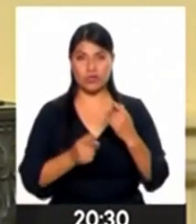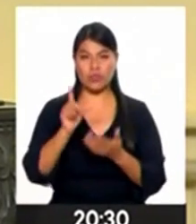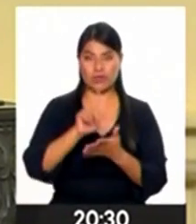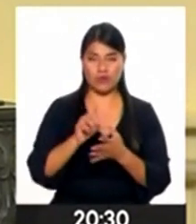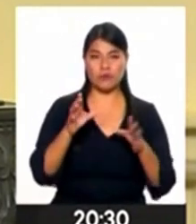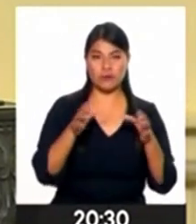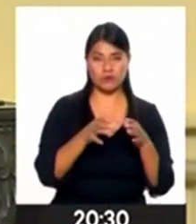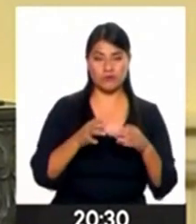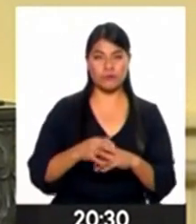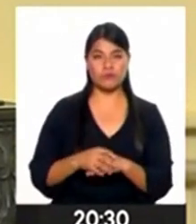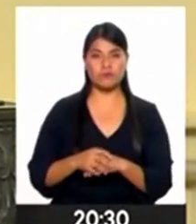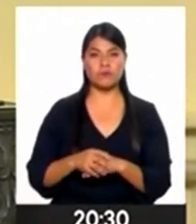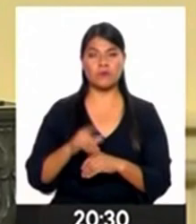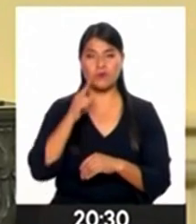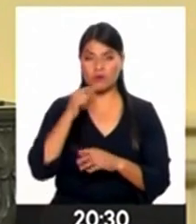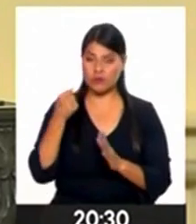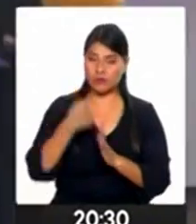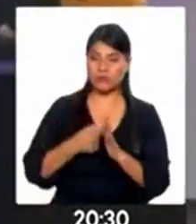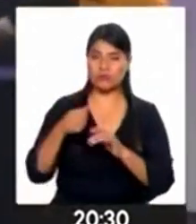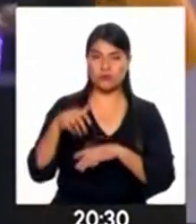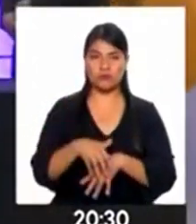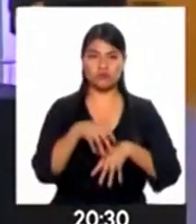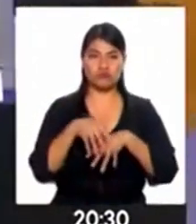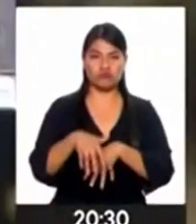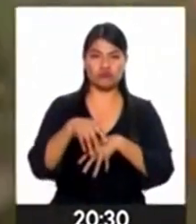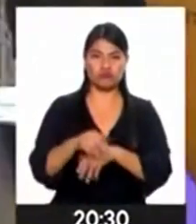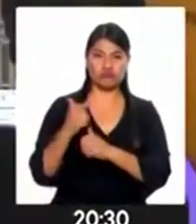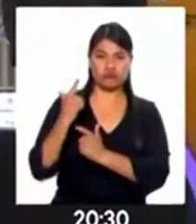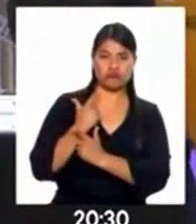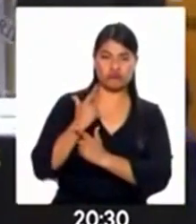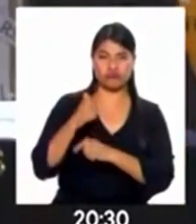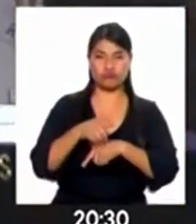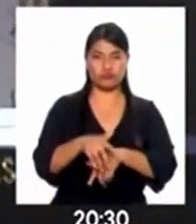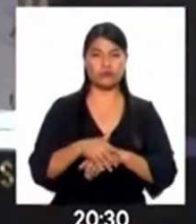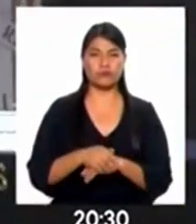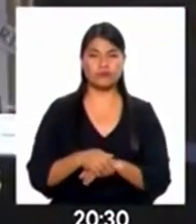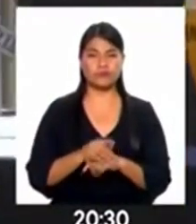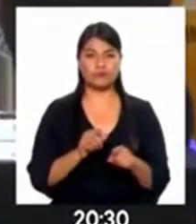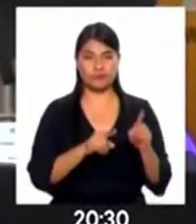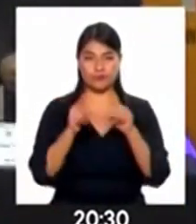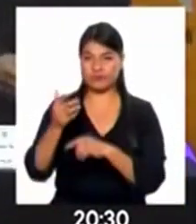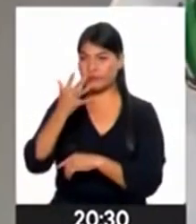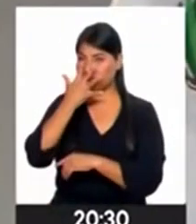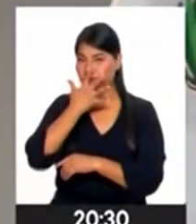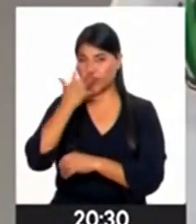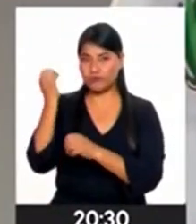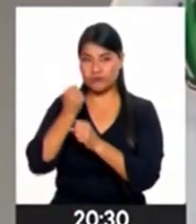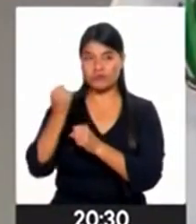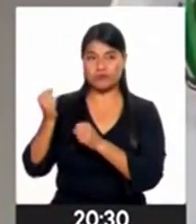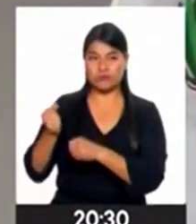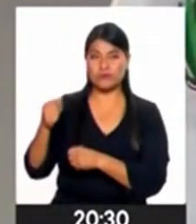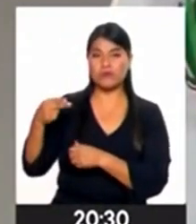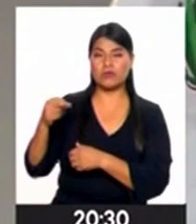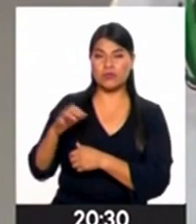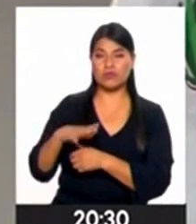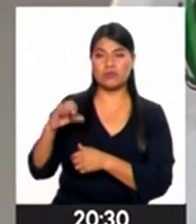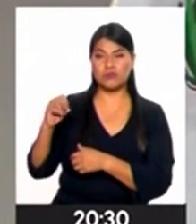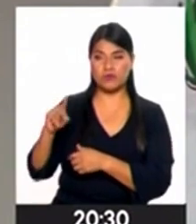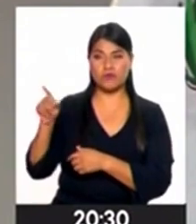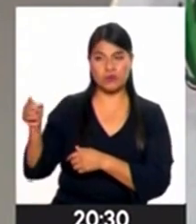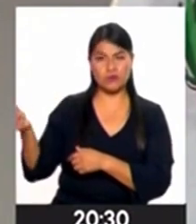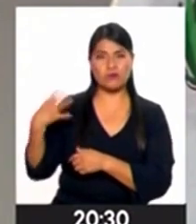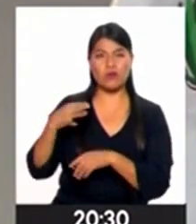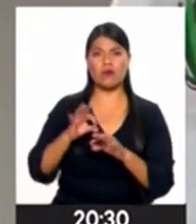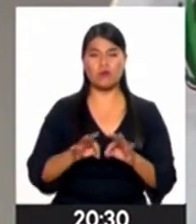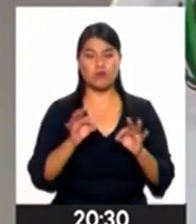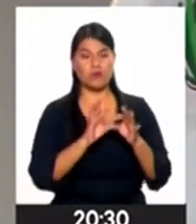Ejército disuasivo. Su par del distrito de San Martín de Porres, Hernán Cifuentes, consideró crucial la articulación con